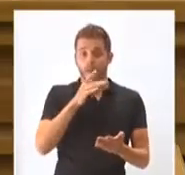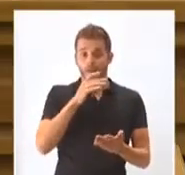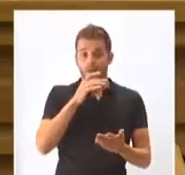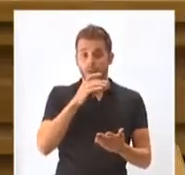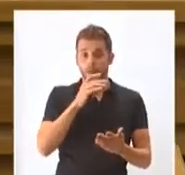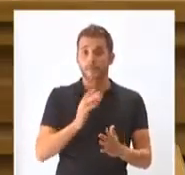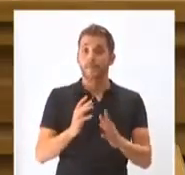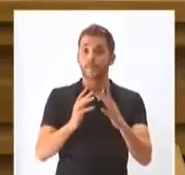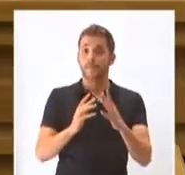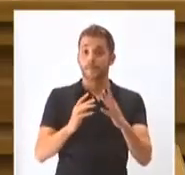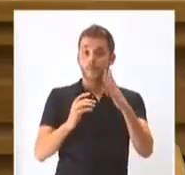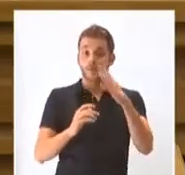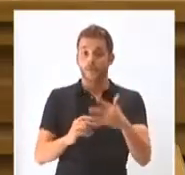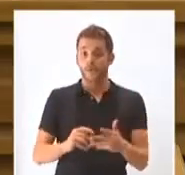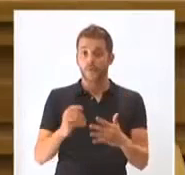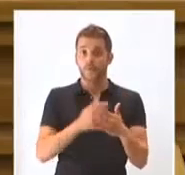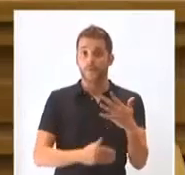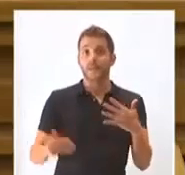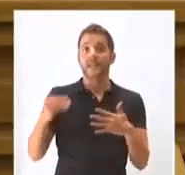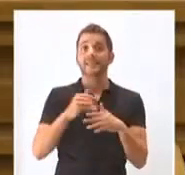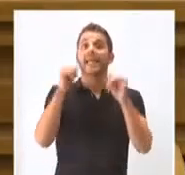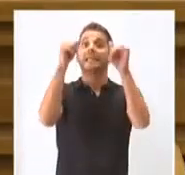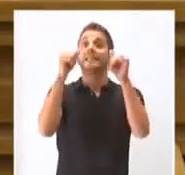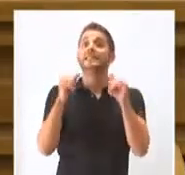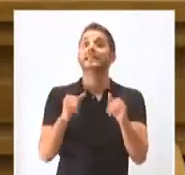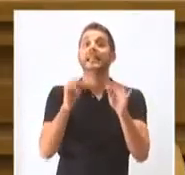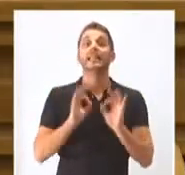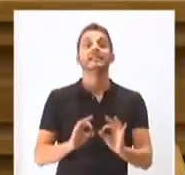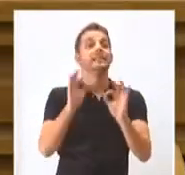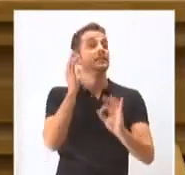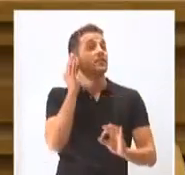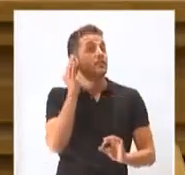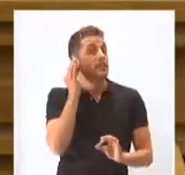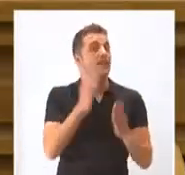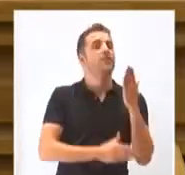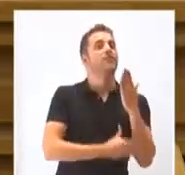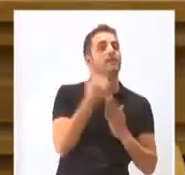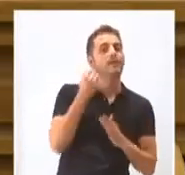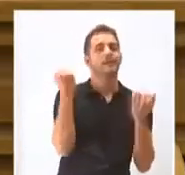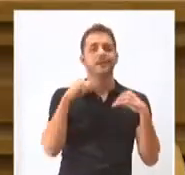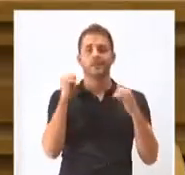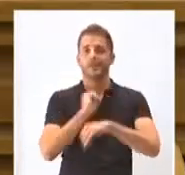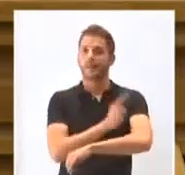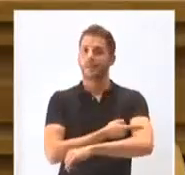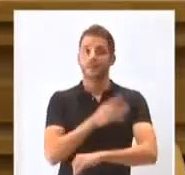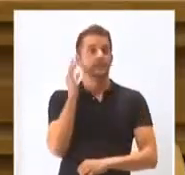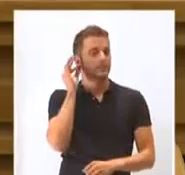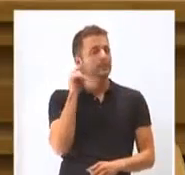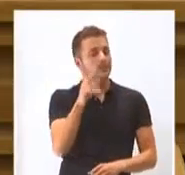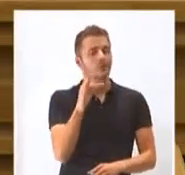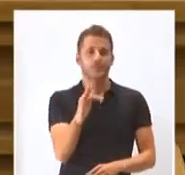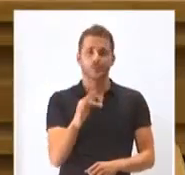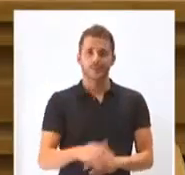de licencias femeninas para la federación y para la práctica del deporte es usuarios son rankings bonitos